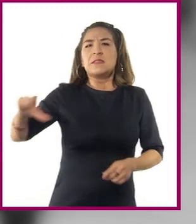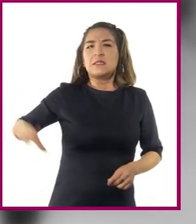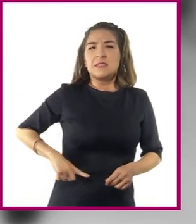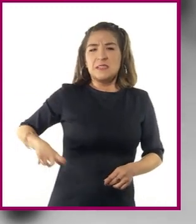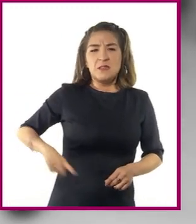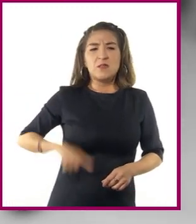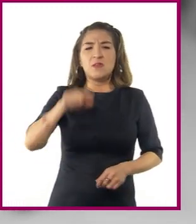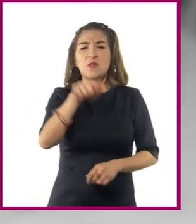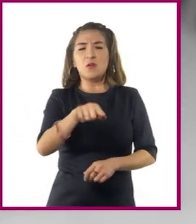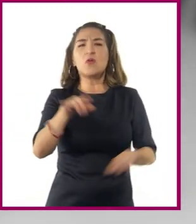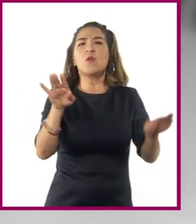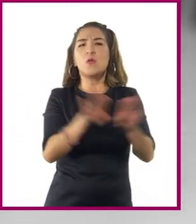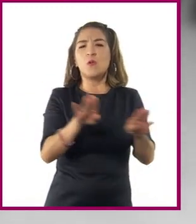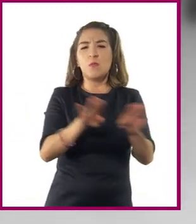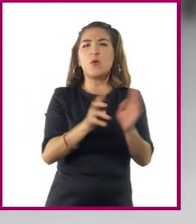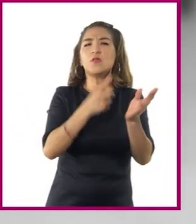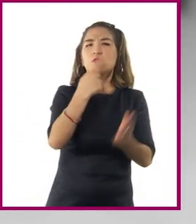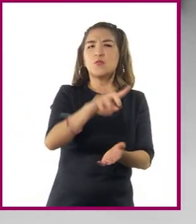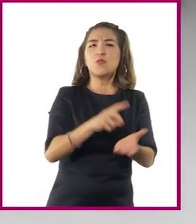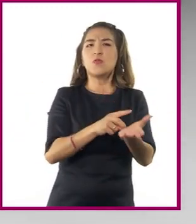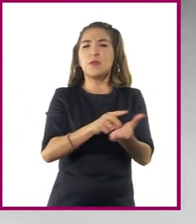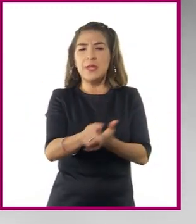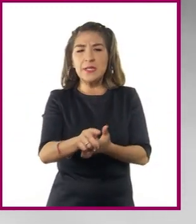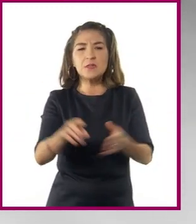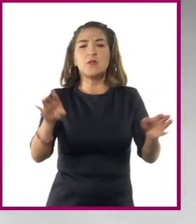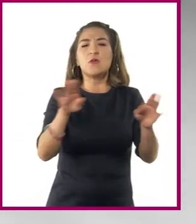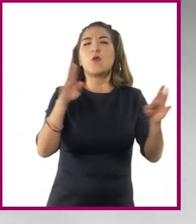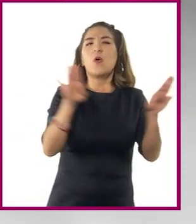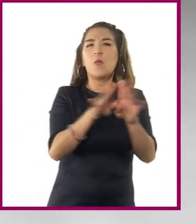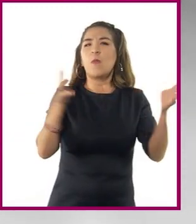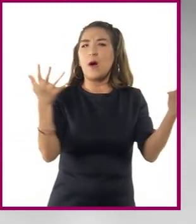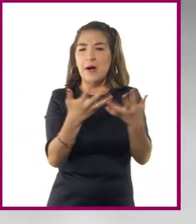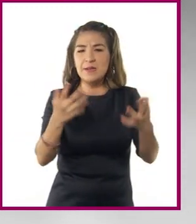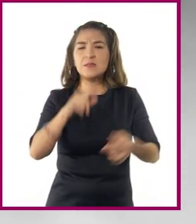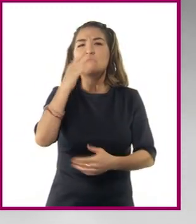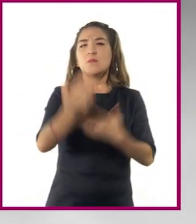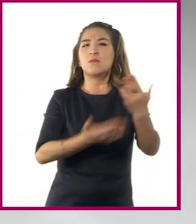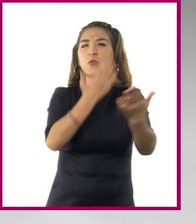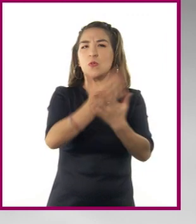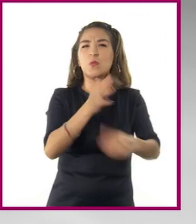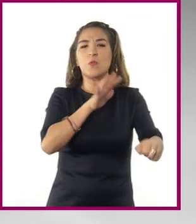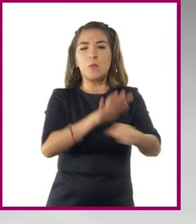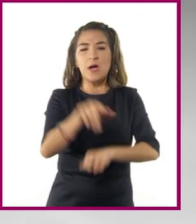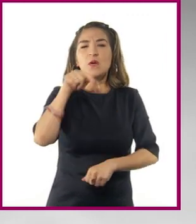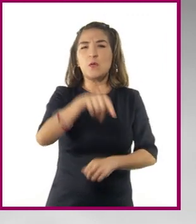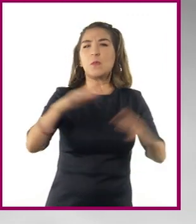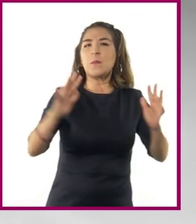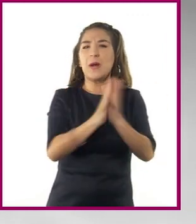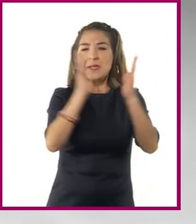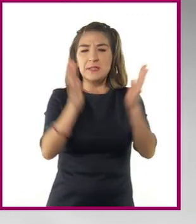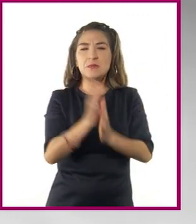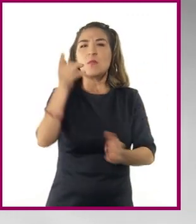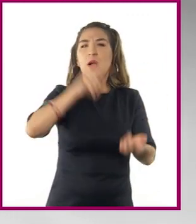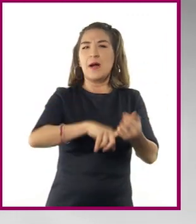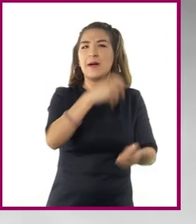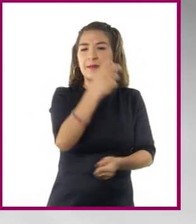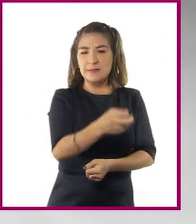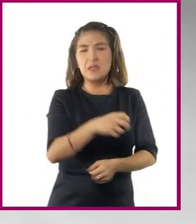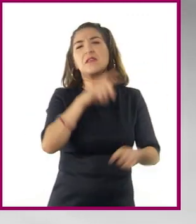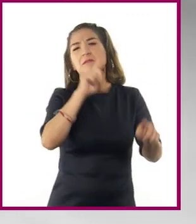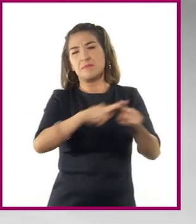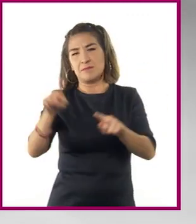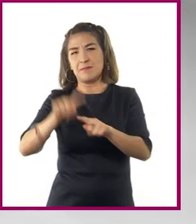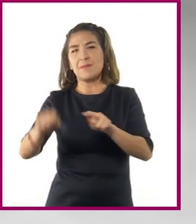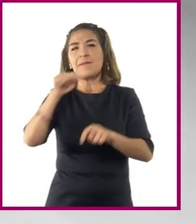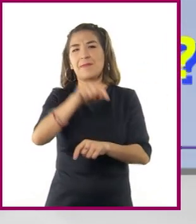Derecho, cómo se construye, cuál es su propósito, quiénes participan en él, entre otros